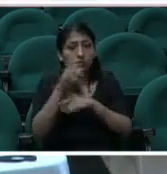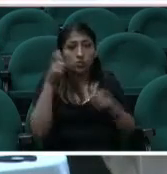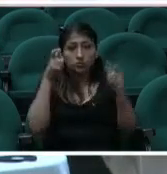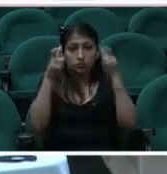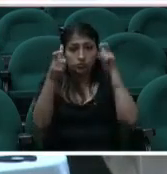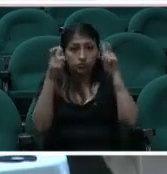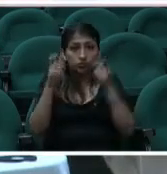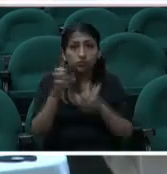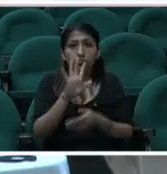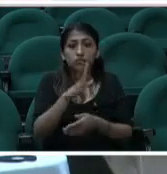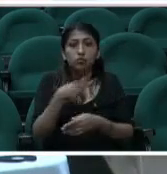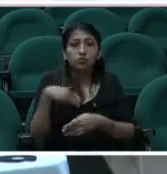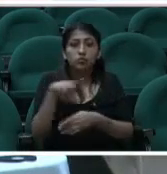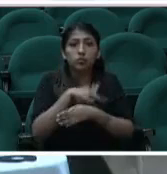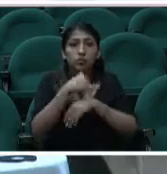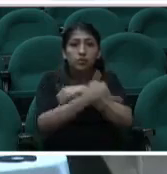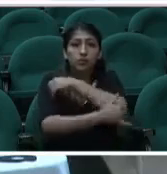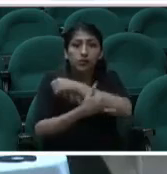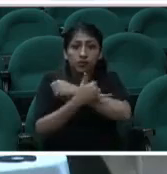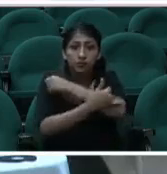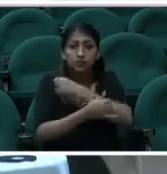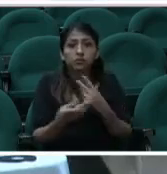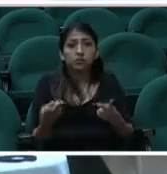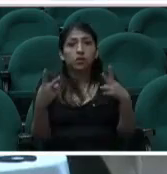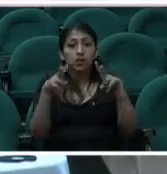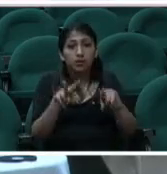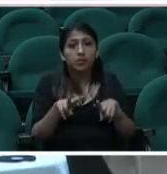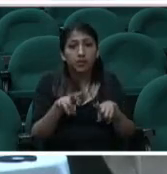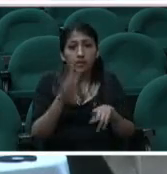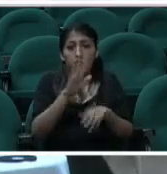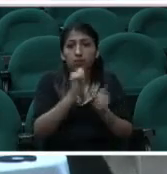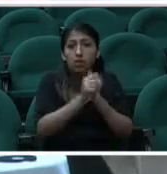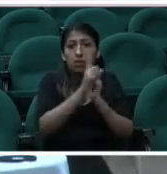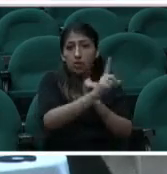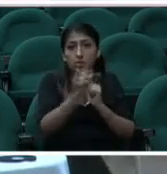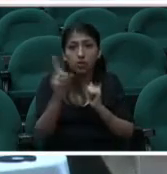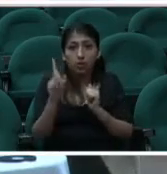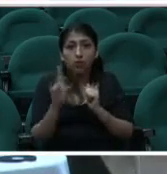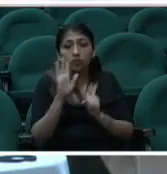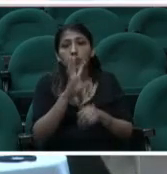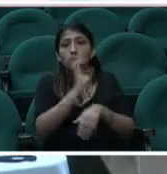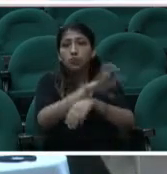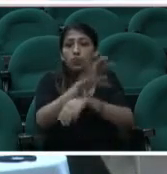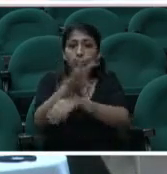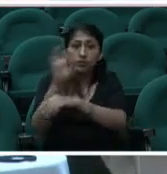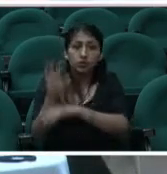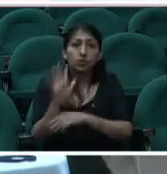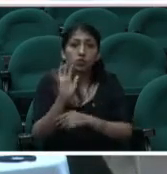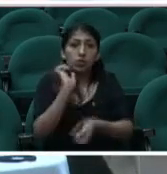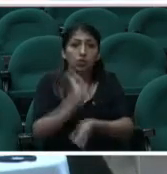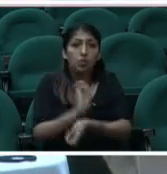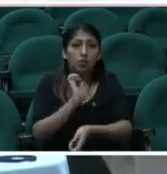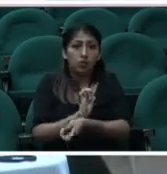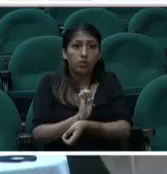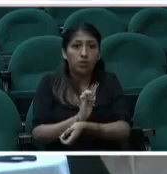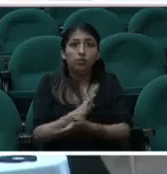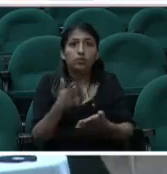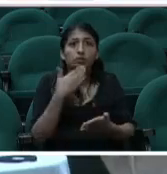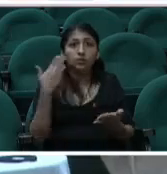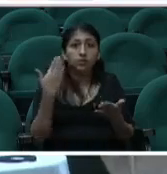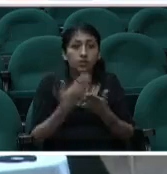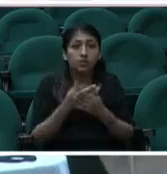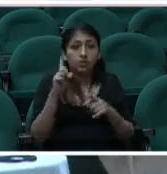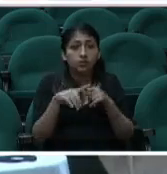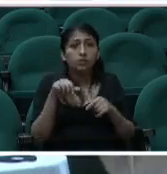el destino del país también los destinos de cada una de las provincias del ecuador muchas gracias